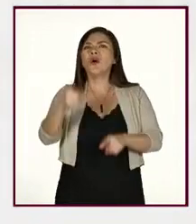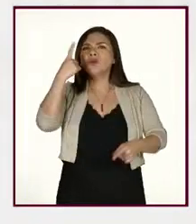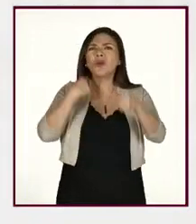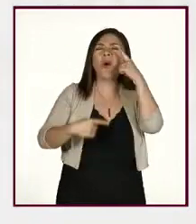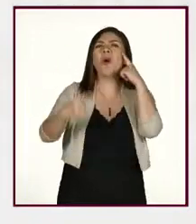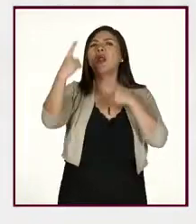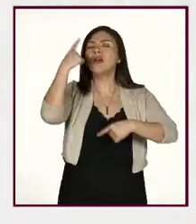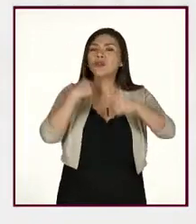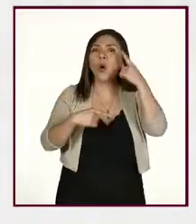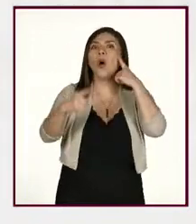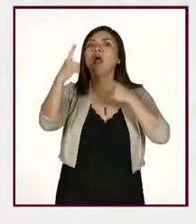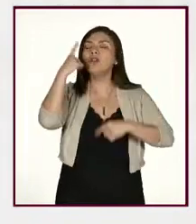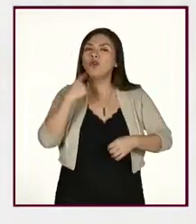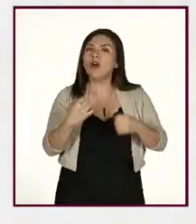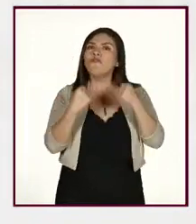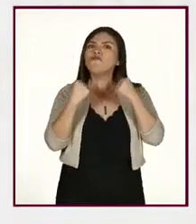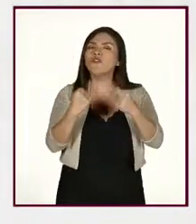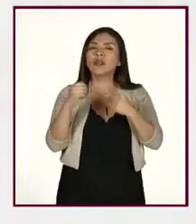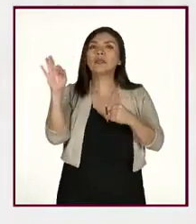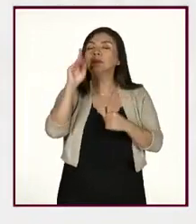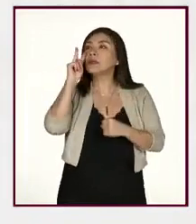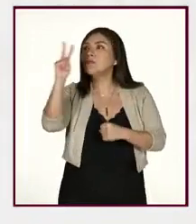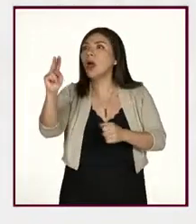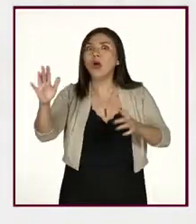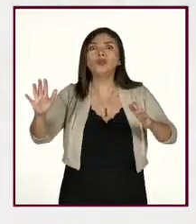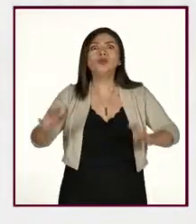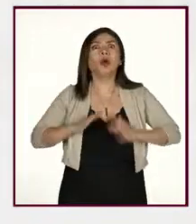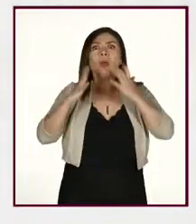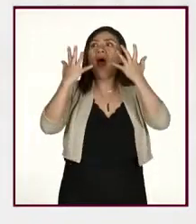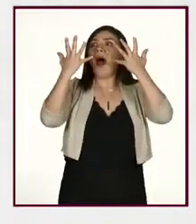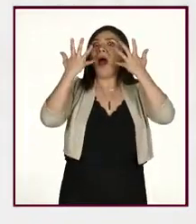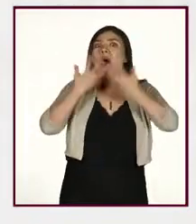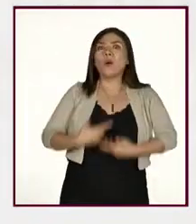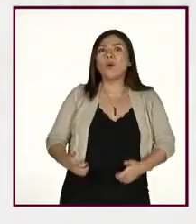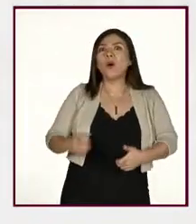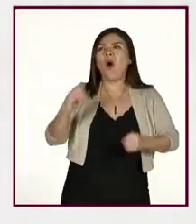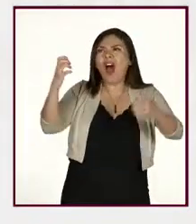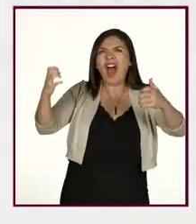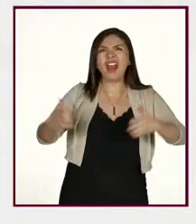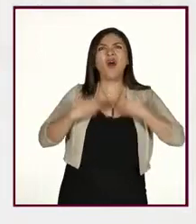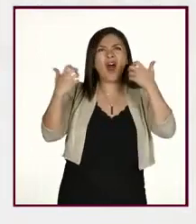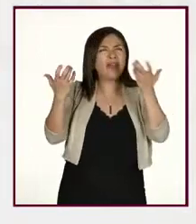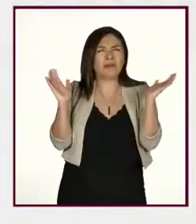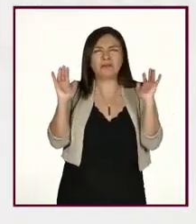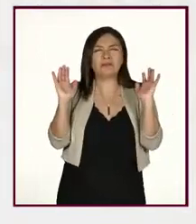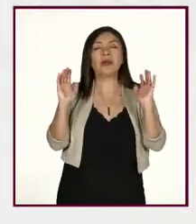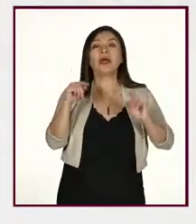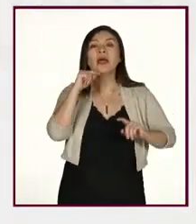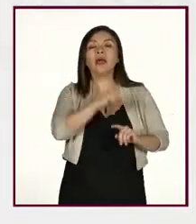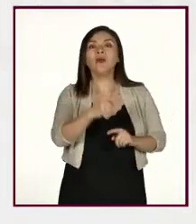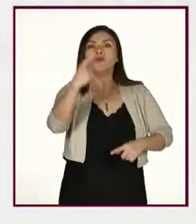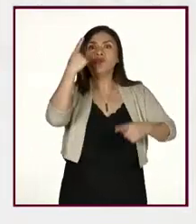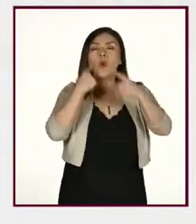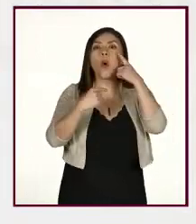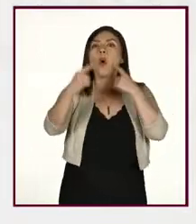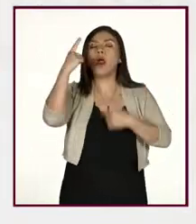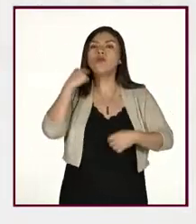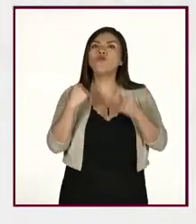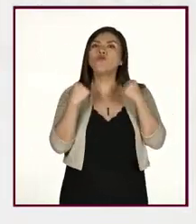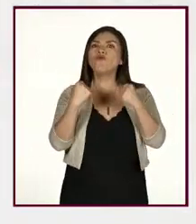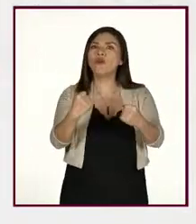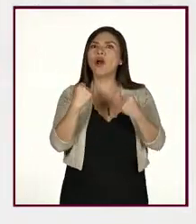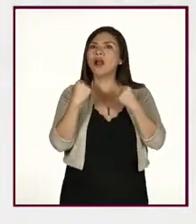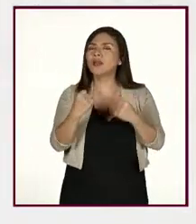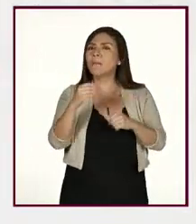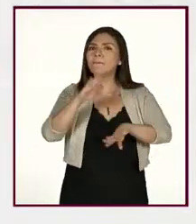esos momentos que ante una sorpresa, ante una emoción, ante un enojo así como muy inesperado, presentan así